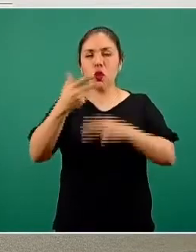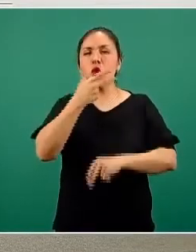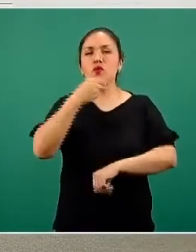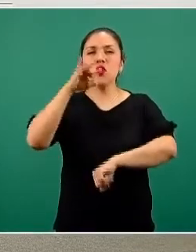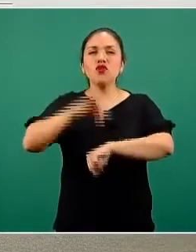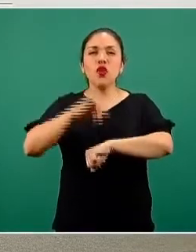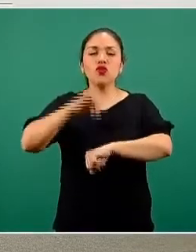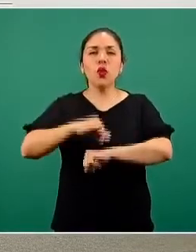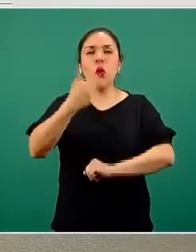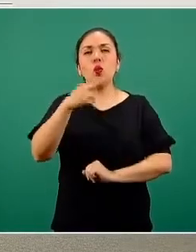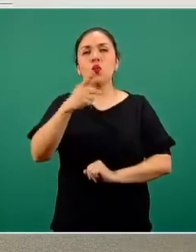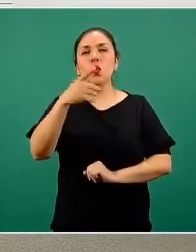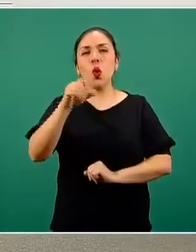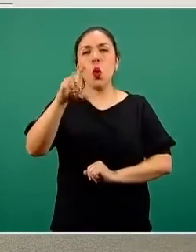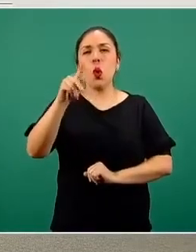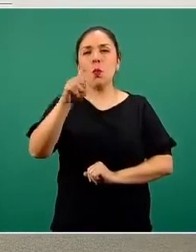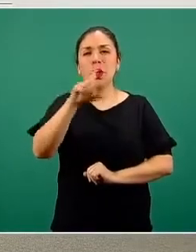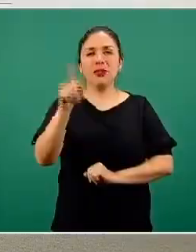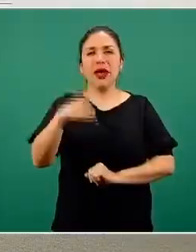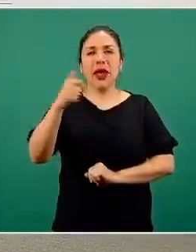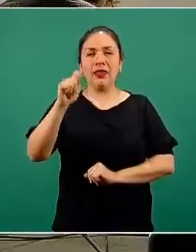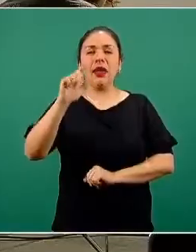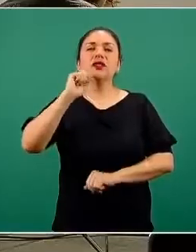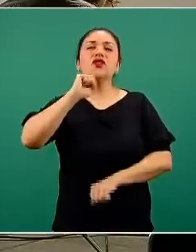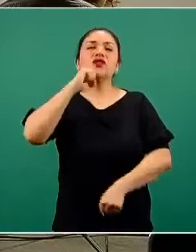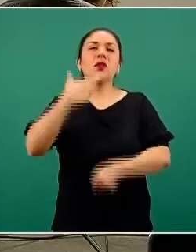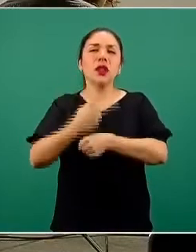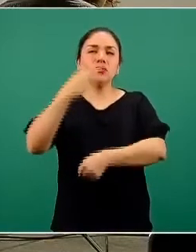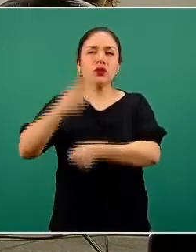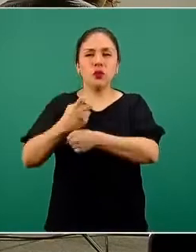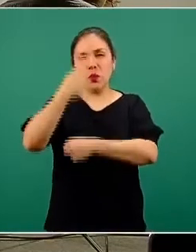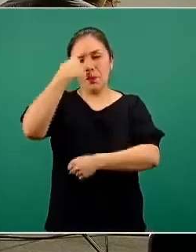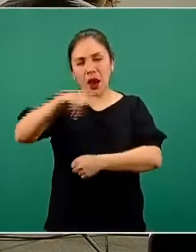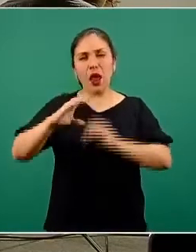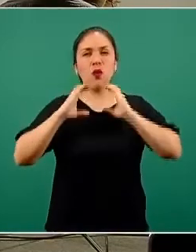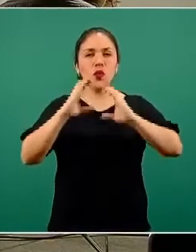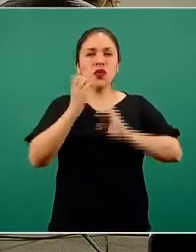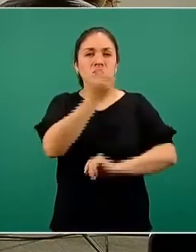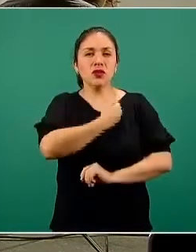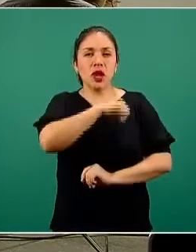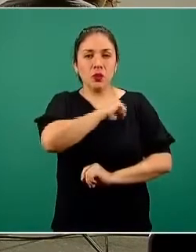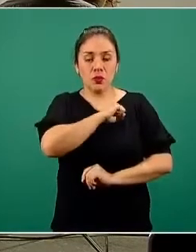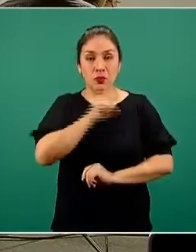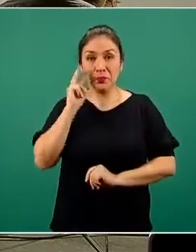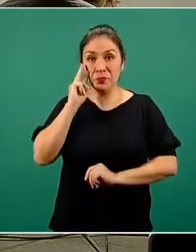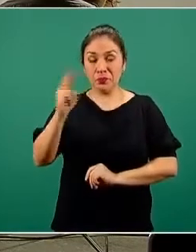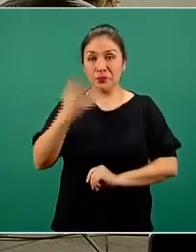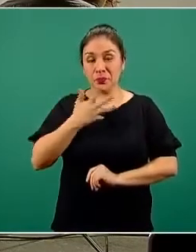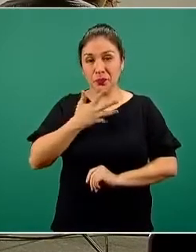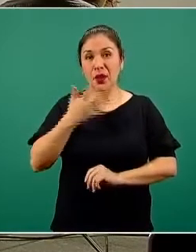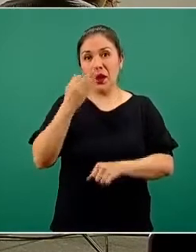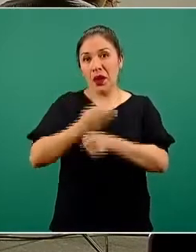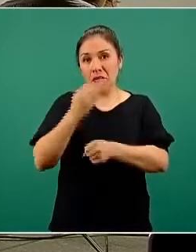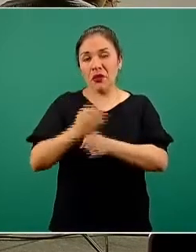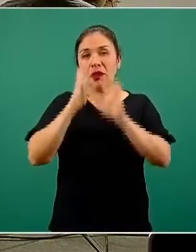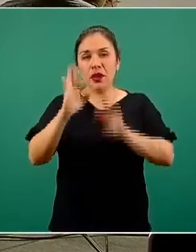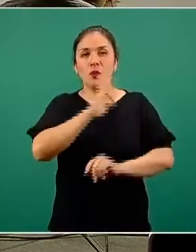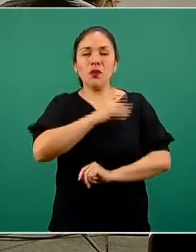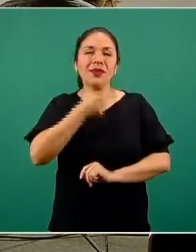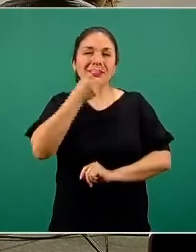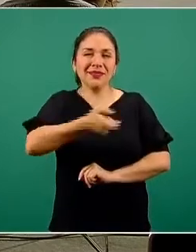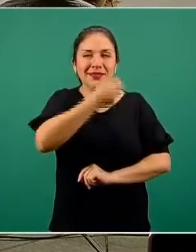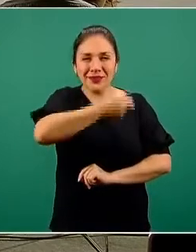Hugo López-Gatell, subsecretario de Prevención y Promoción de la Salud. De seguro ahorita nos va a poder